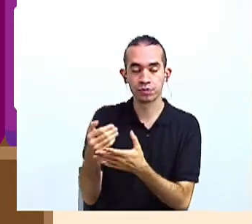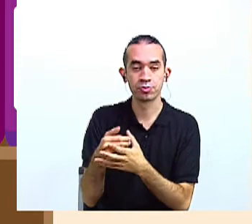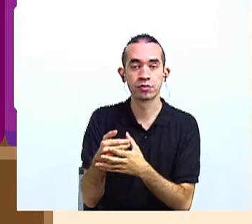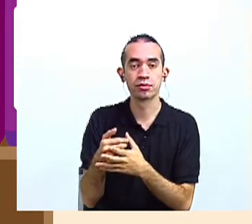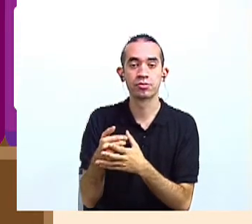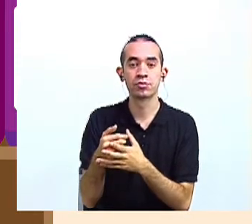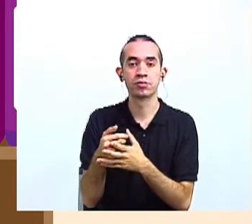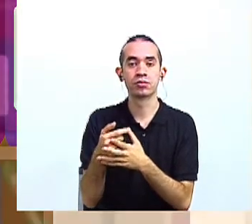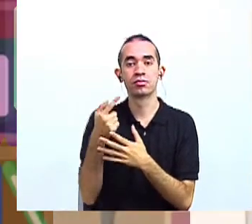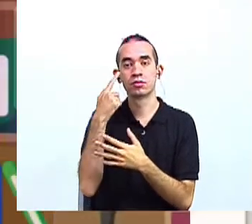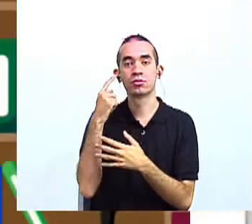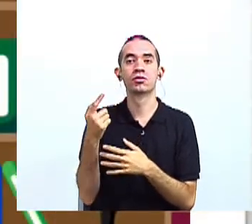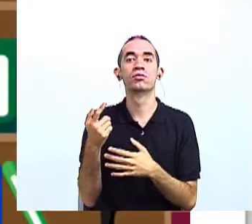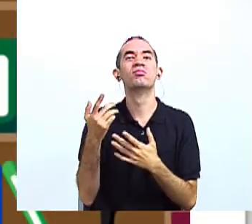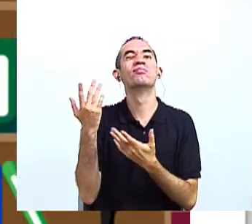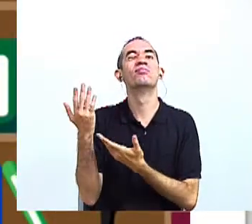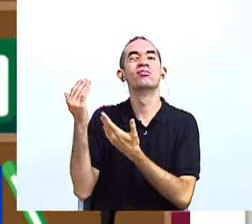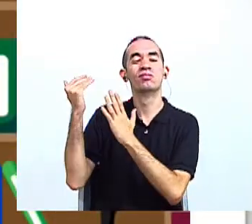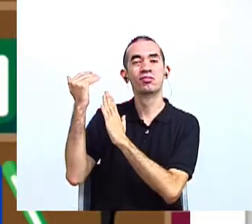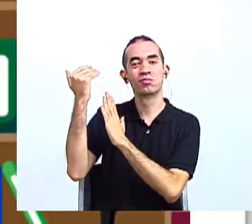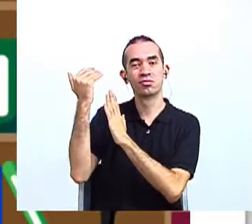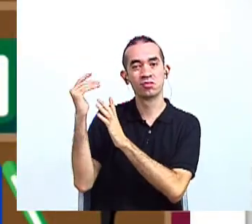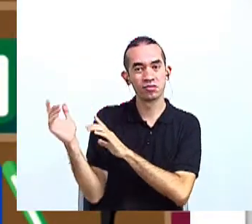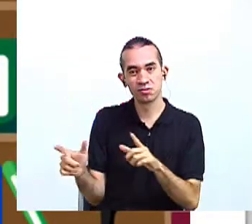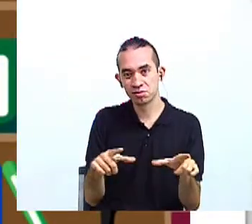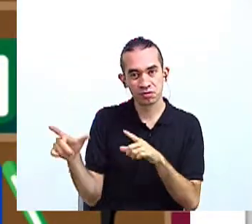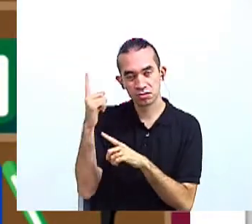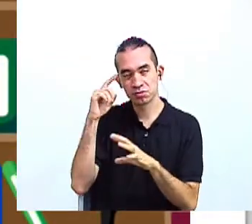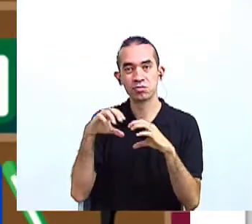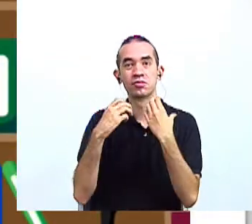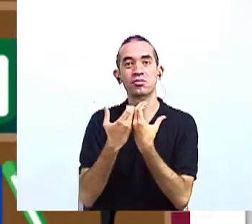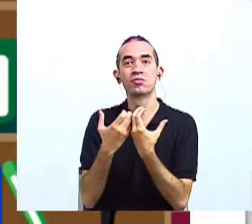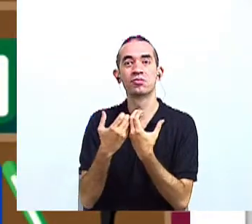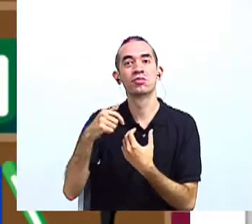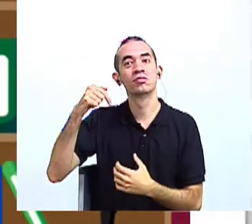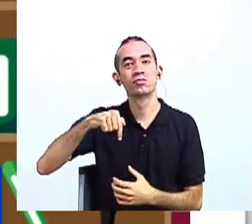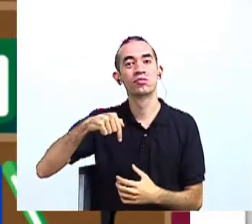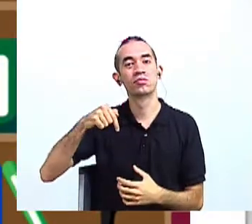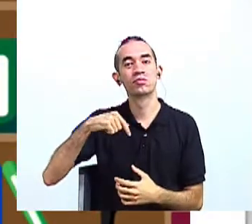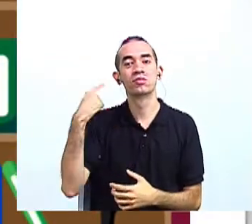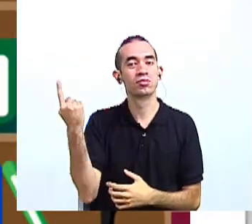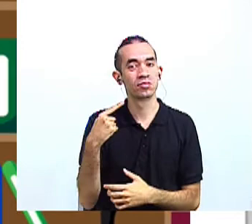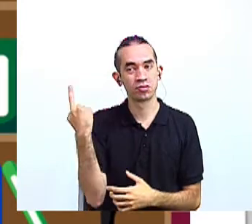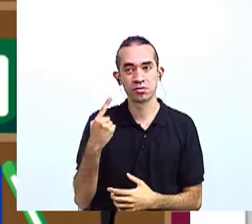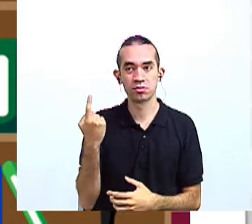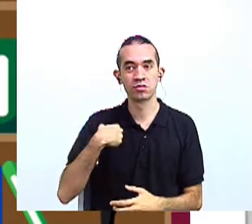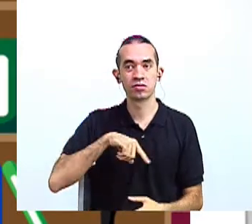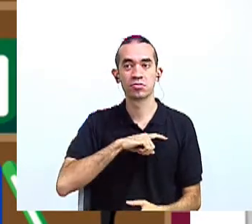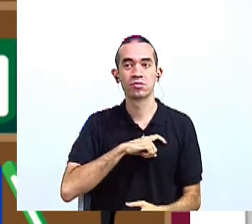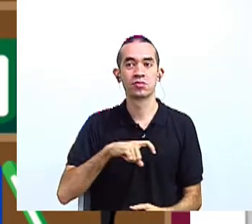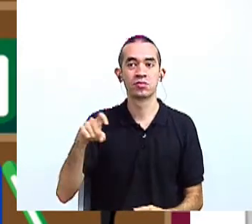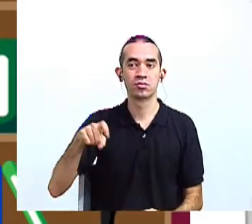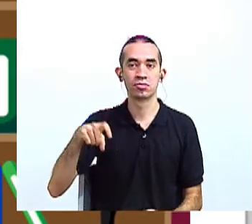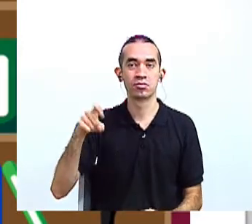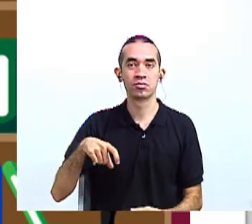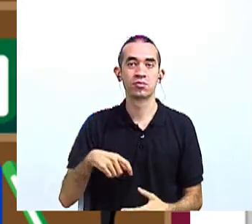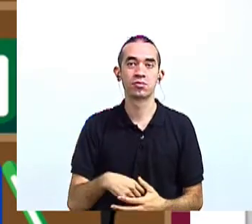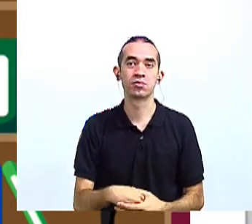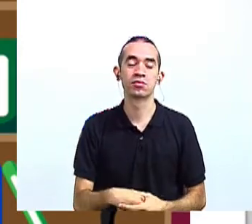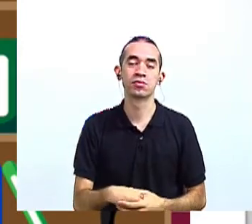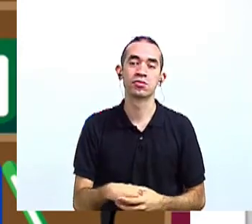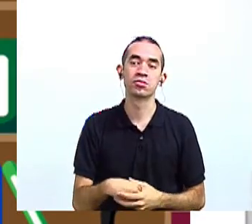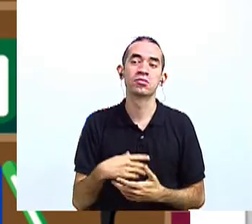acompañe. Me preparo para la clase. Bien, para la clase de hoy, como siempre, necesitaremos